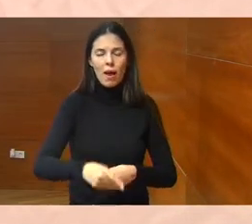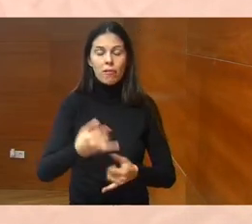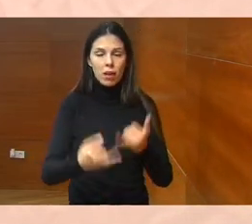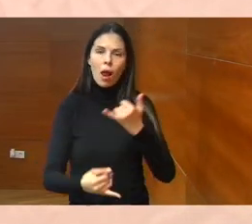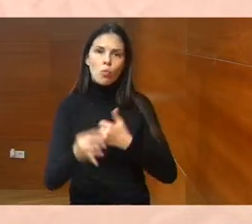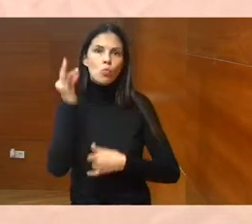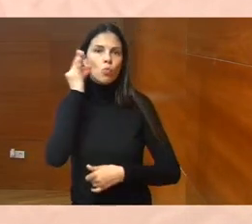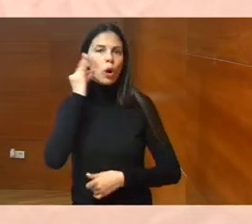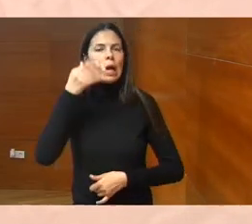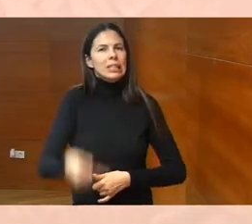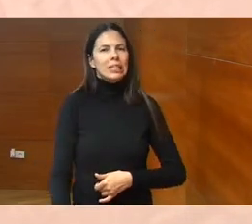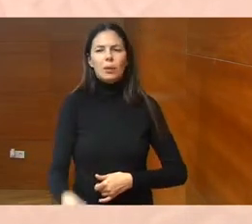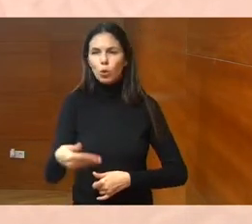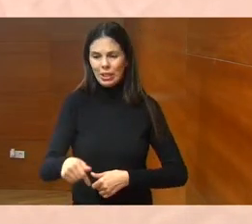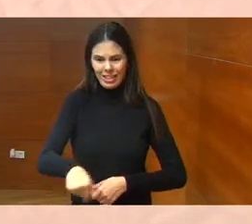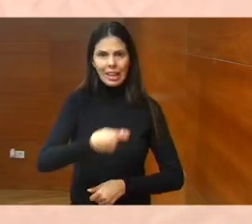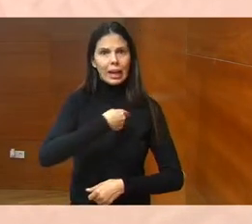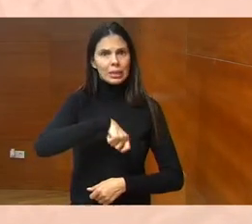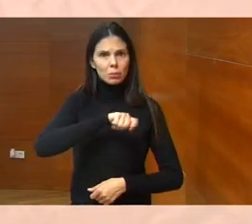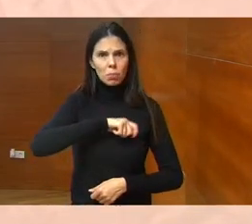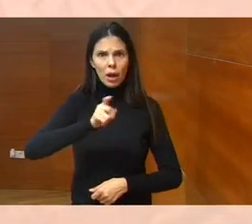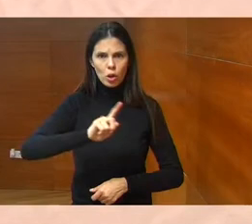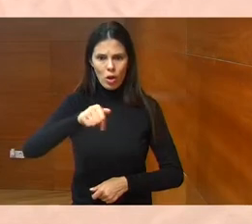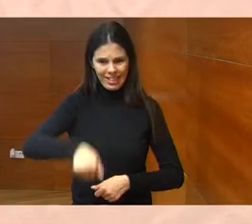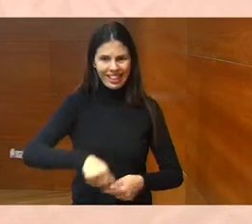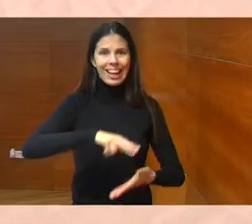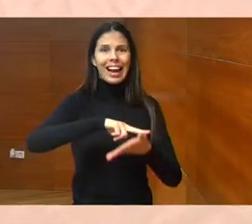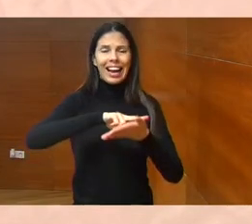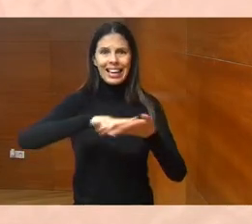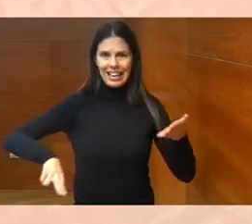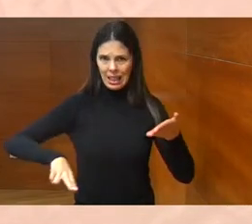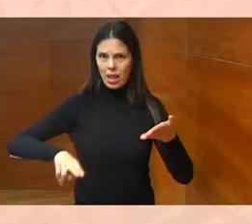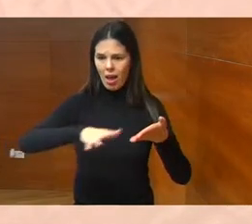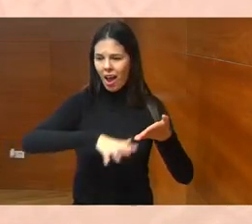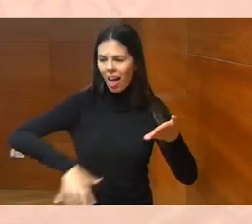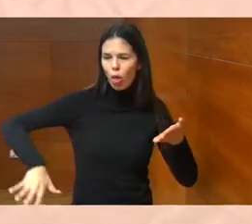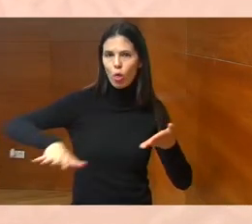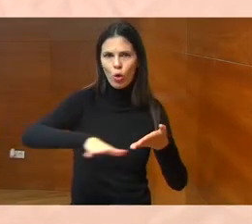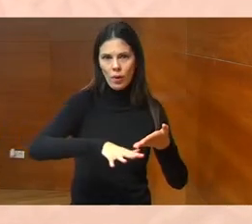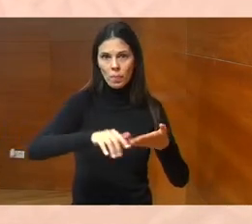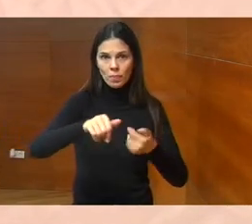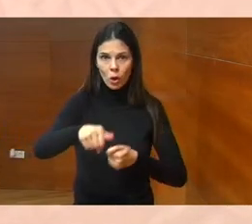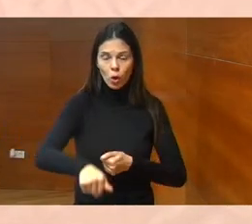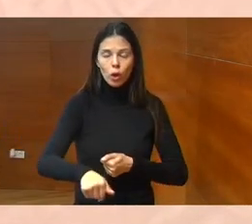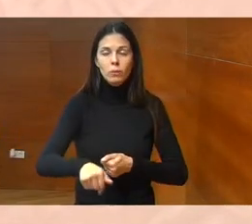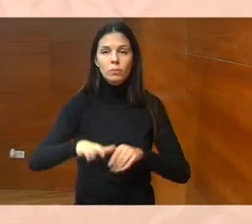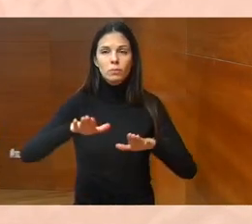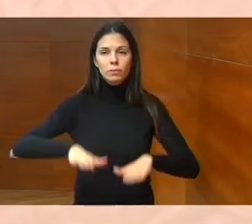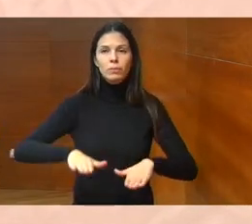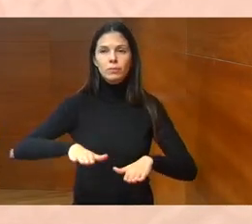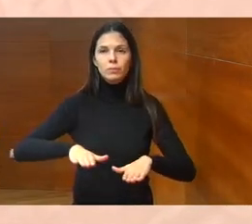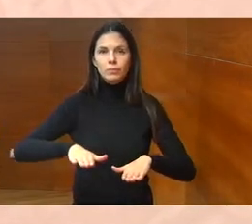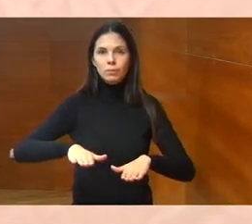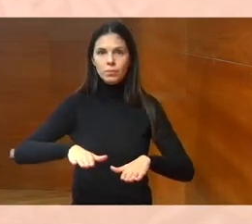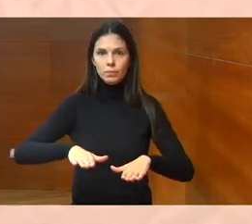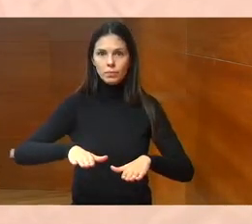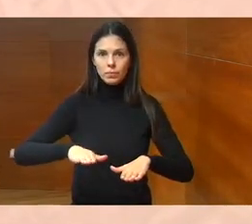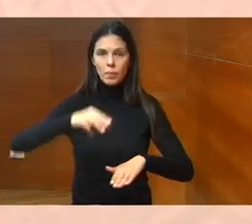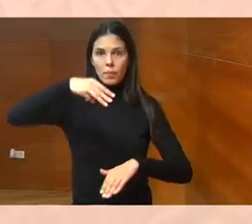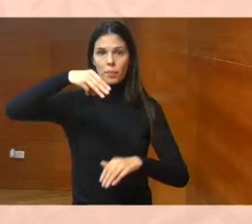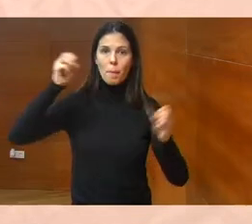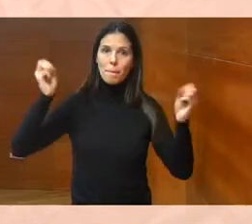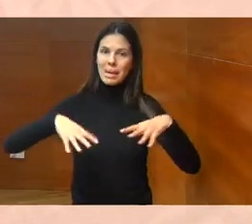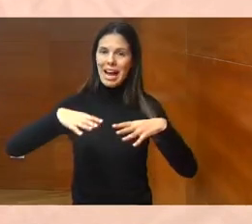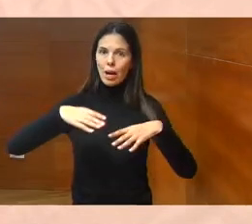importantes no solamente en España sino en Galicia y por aquí hoy tenemos a Milagros